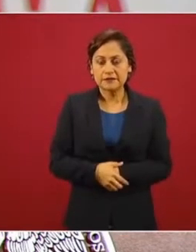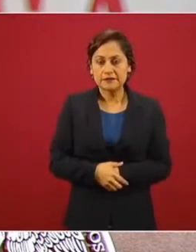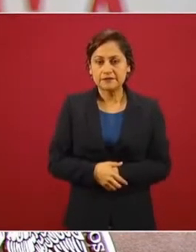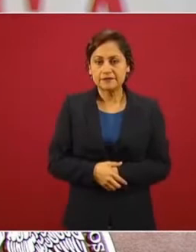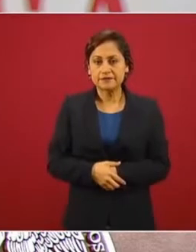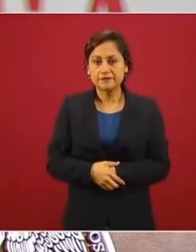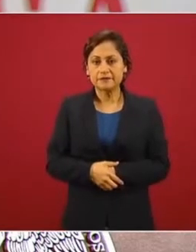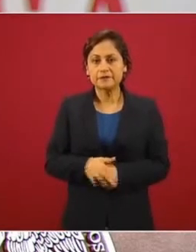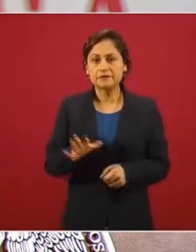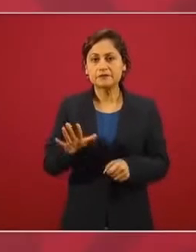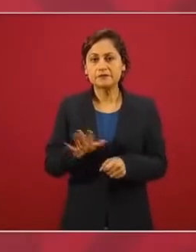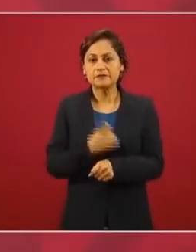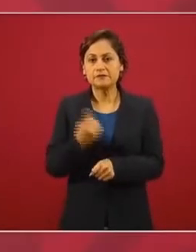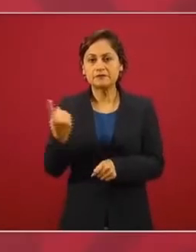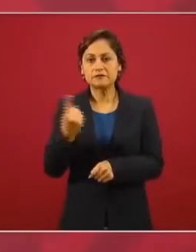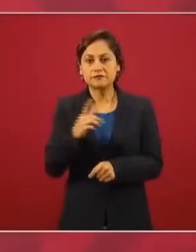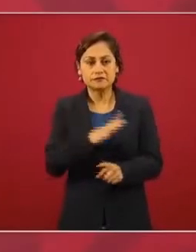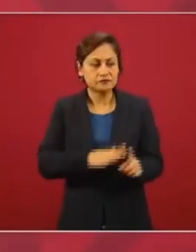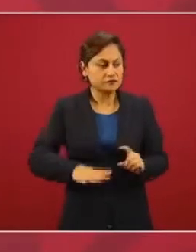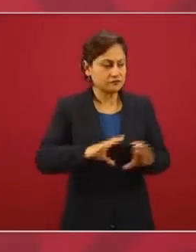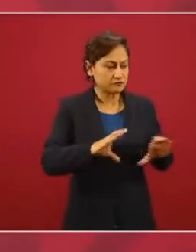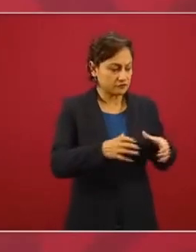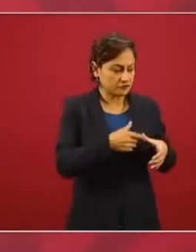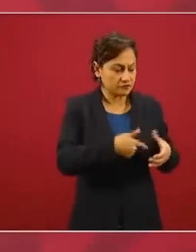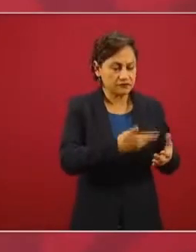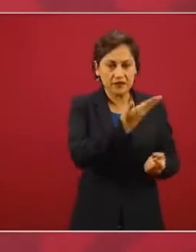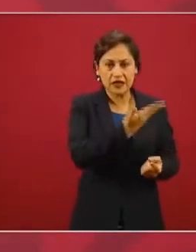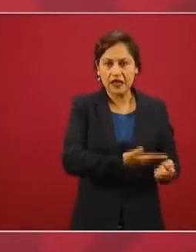por la actitud de este muchacho,